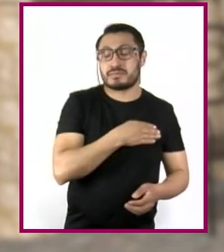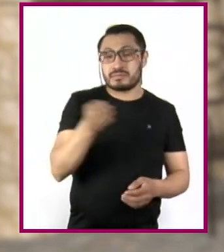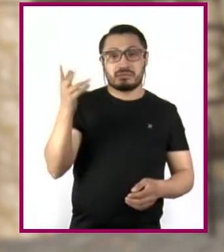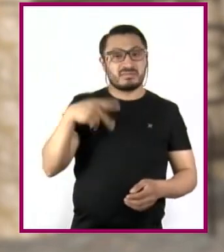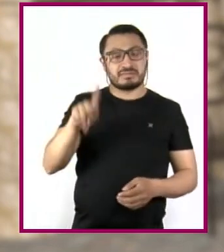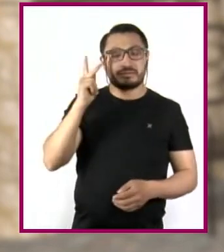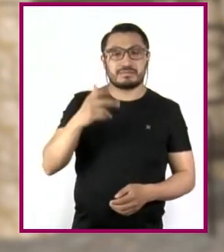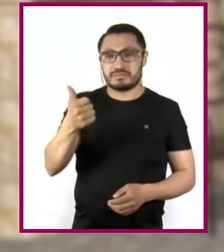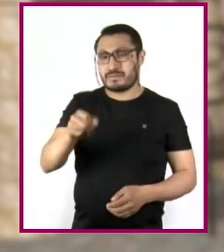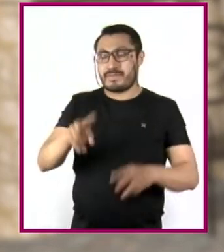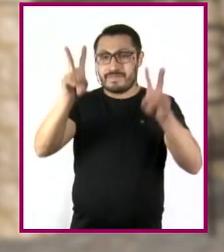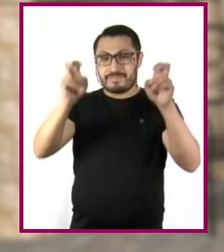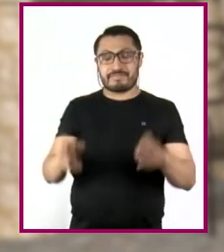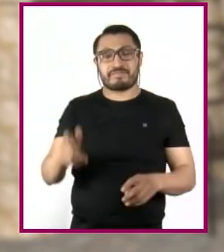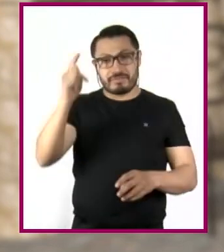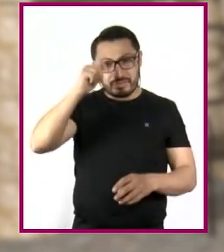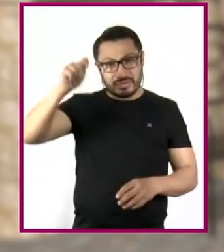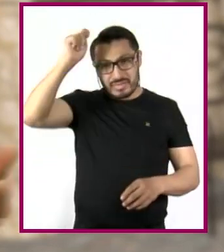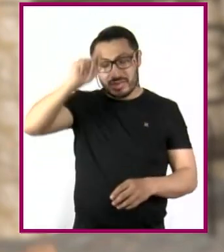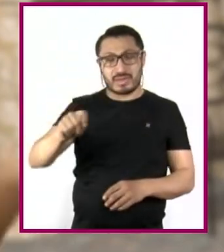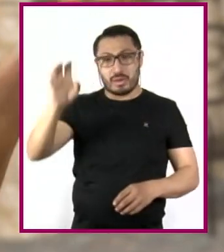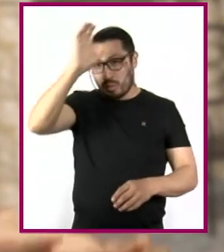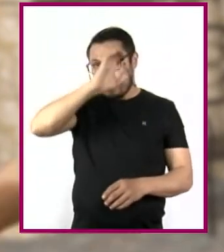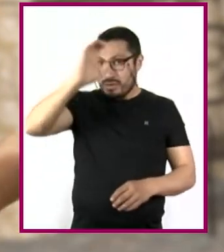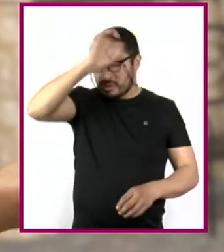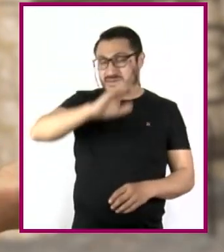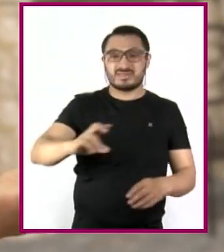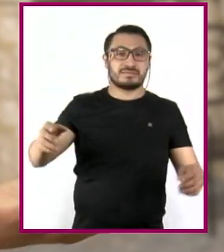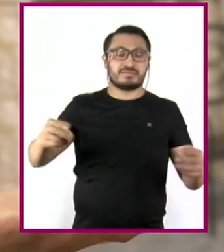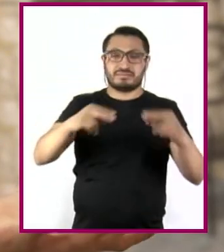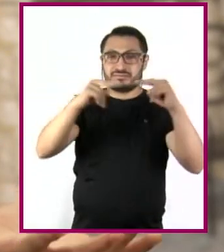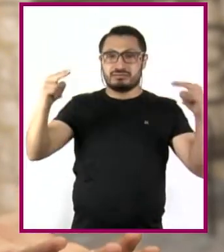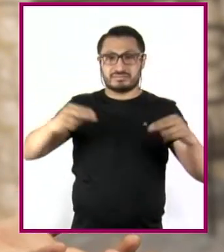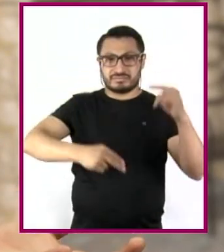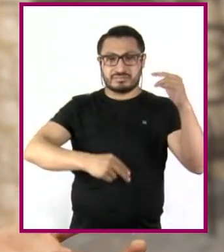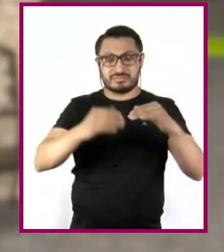en este tema los teólogos y los científicos no están al mismo nivel,